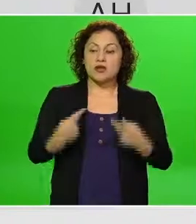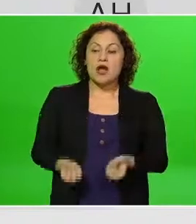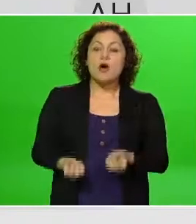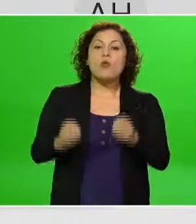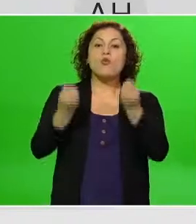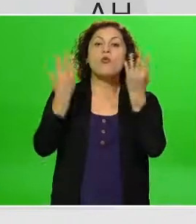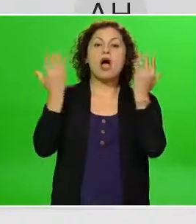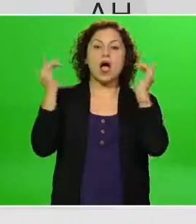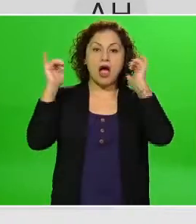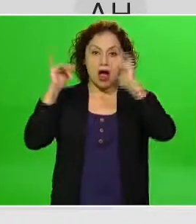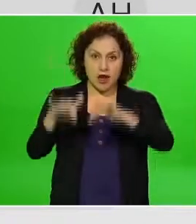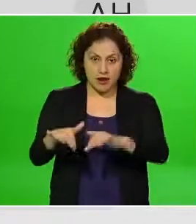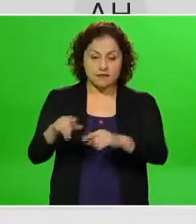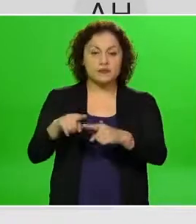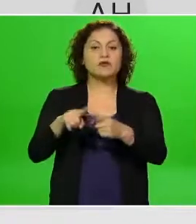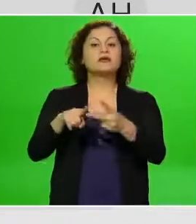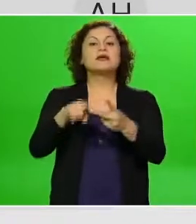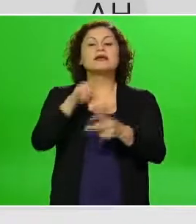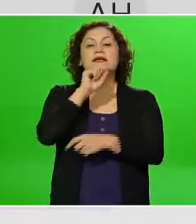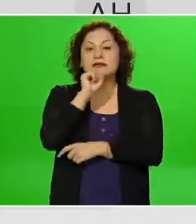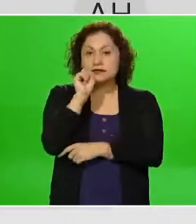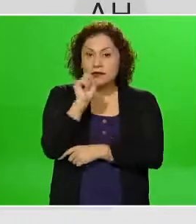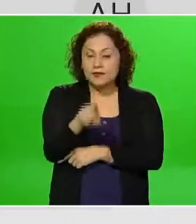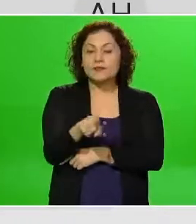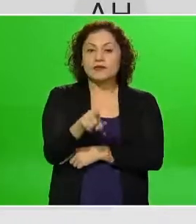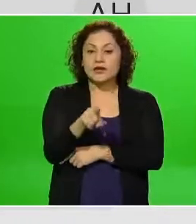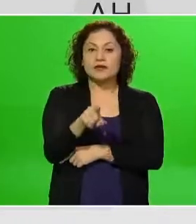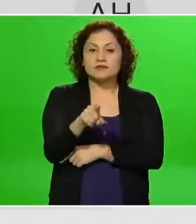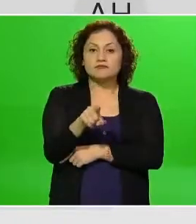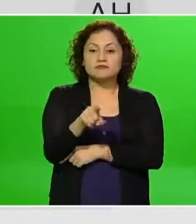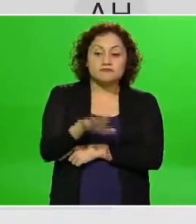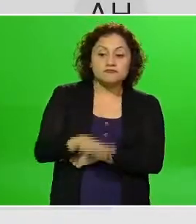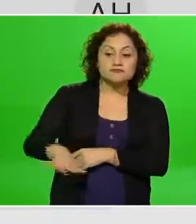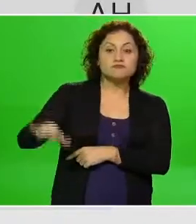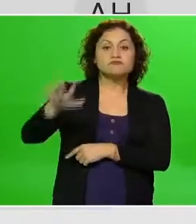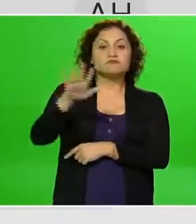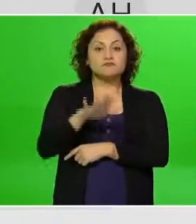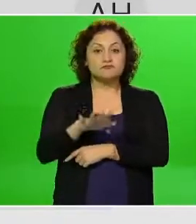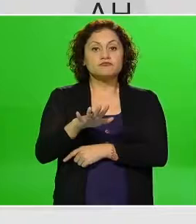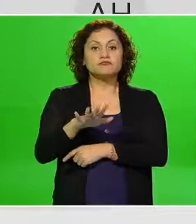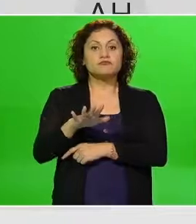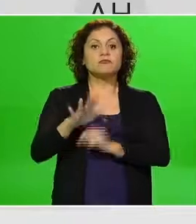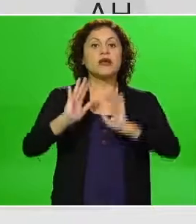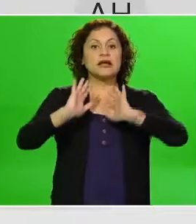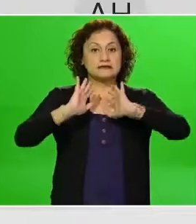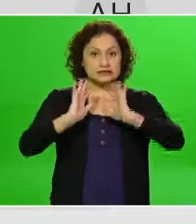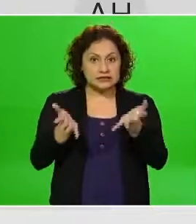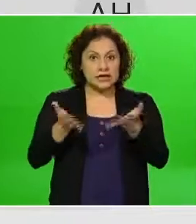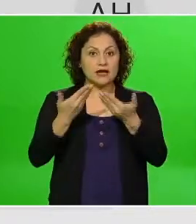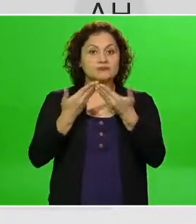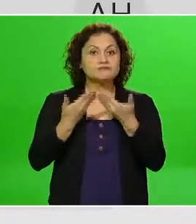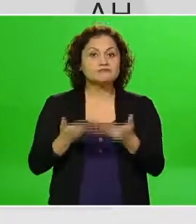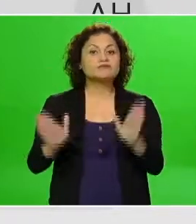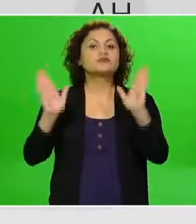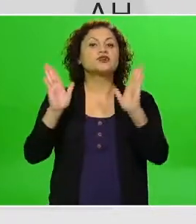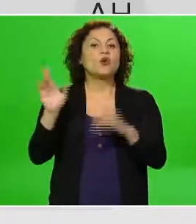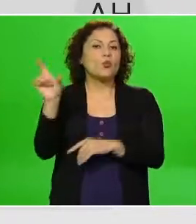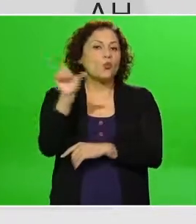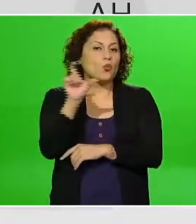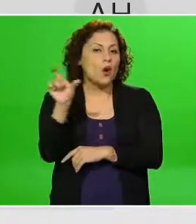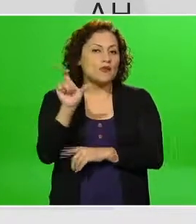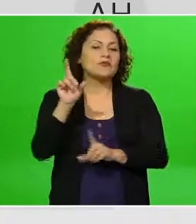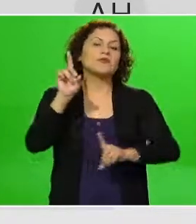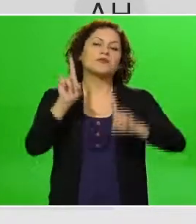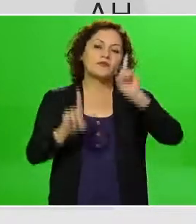que ingresan a este tipo de espacios, pero por otro lado, cuando estos espacios se pueden activar en función del nivel de